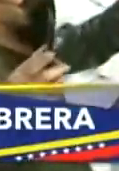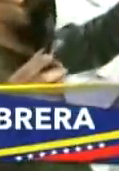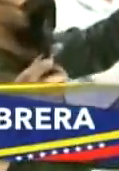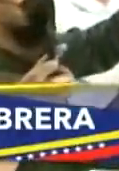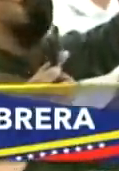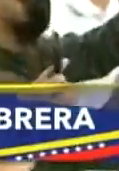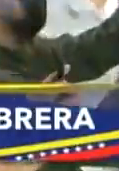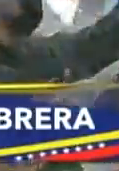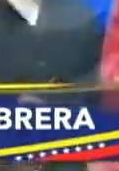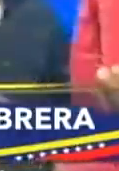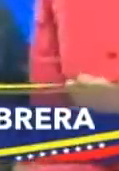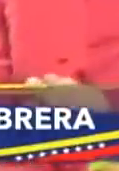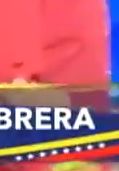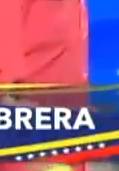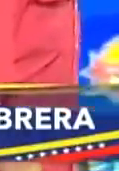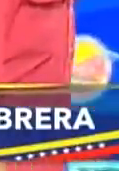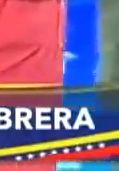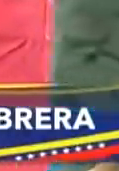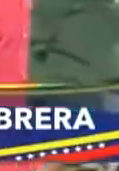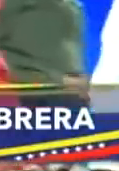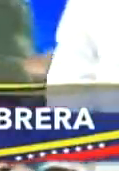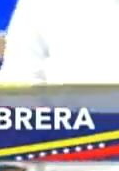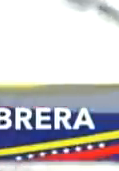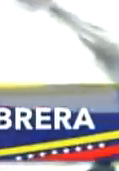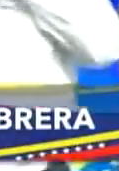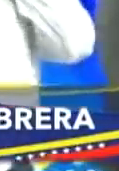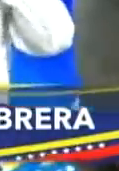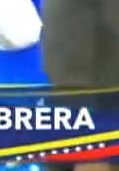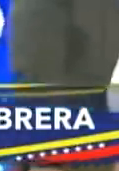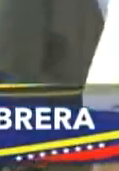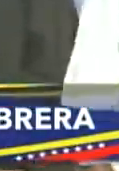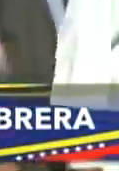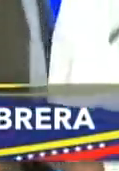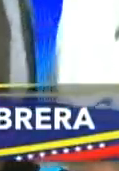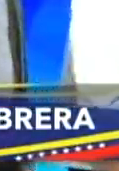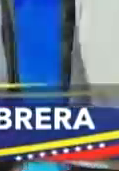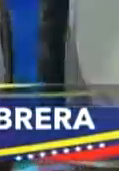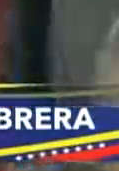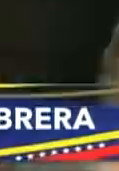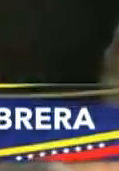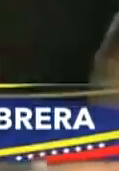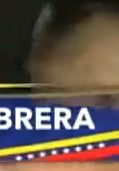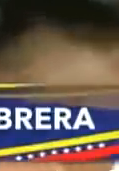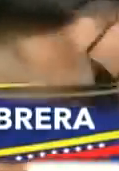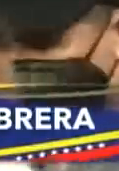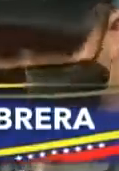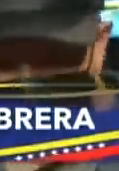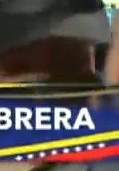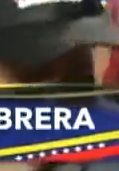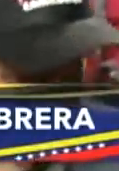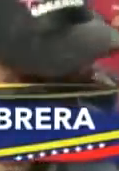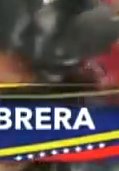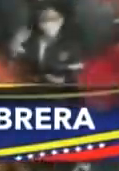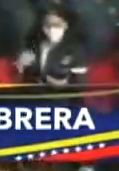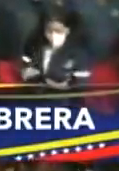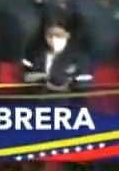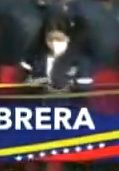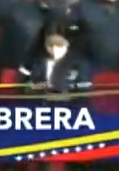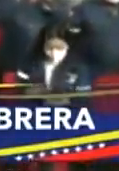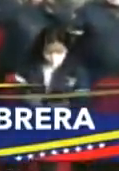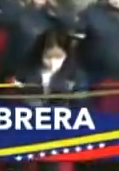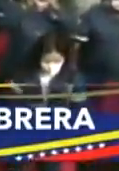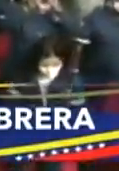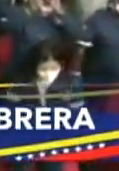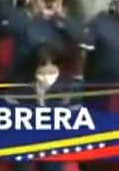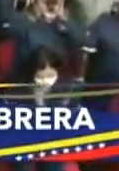escolar también las cajas de ahorros propuestas que han sido evaluadas el información en el poliedro de caracas y con